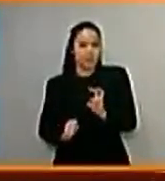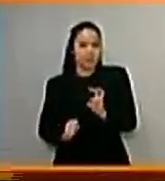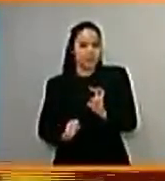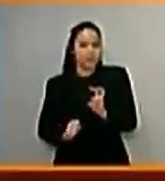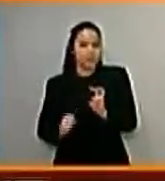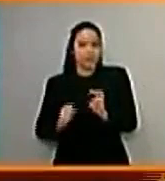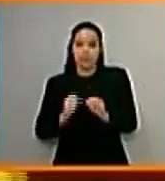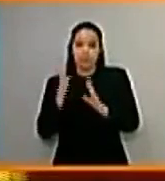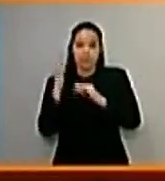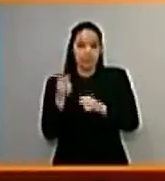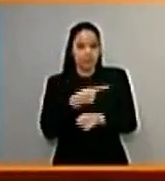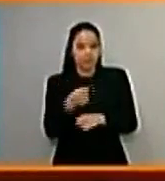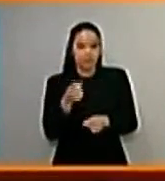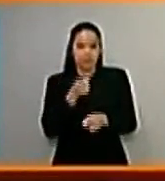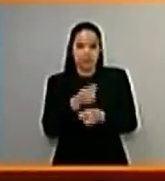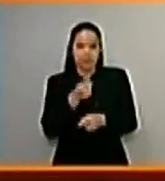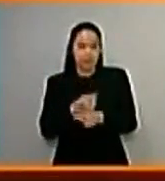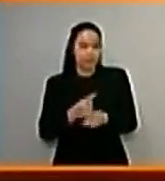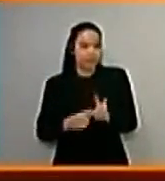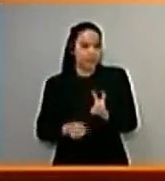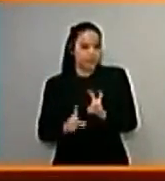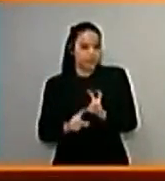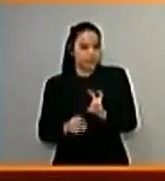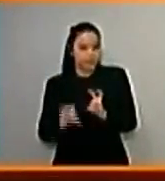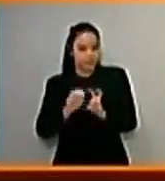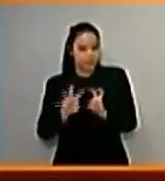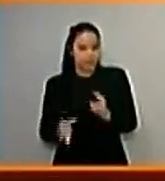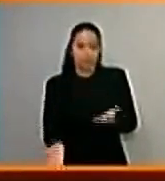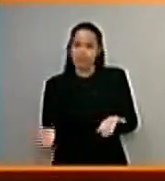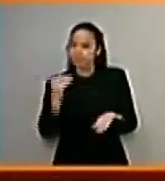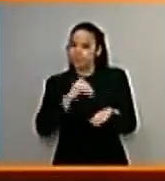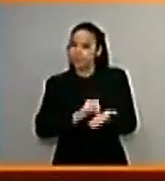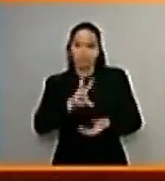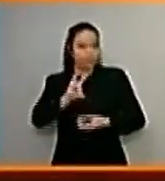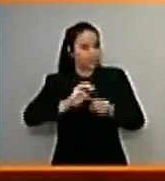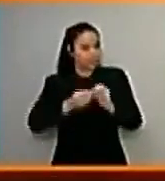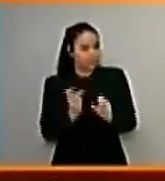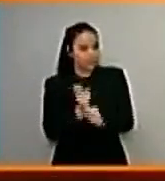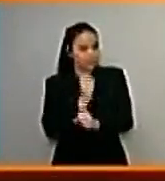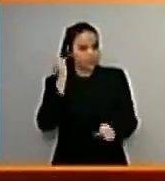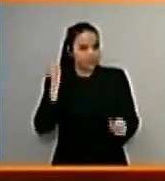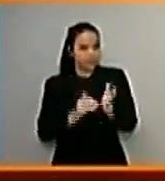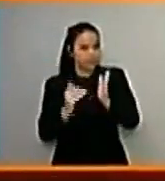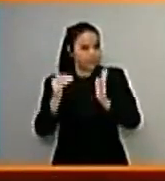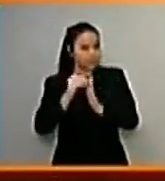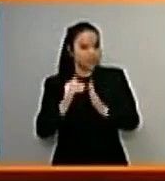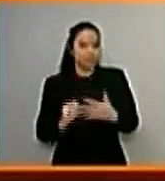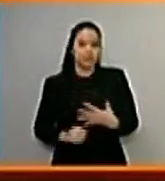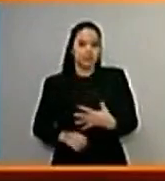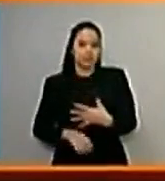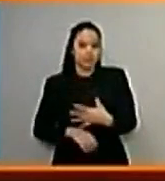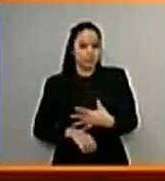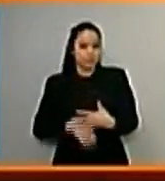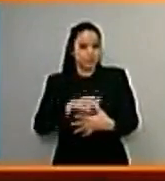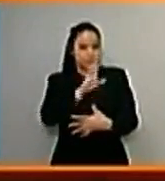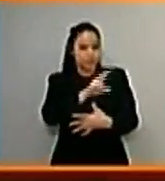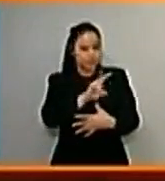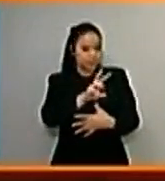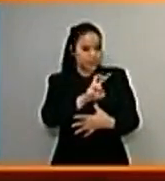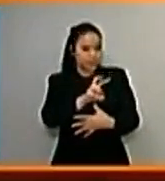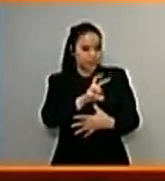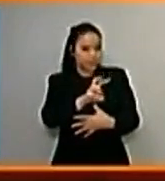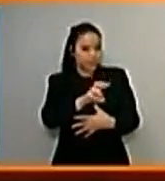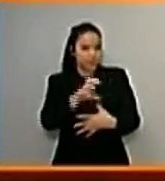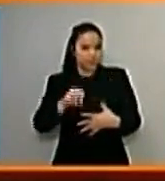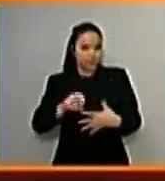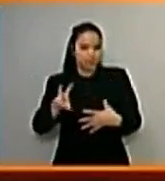Espero que vayas aceptando, y este es el 04. Con gusto repito los 6 números millonarios. 16,